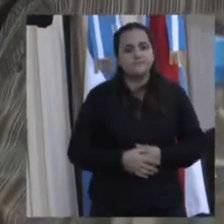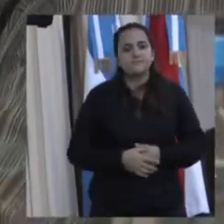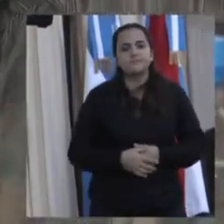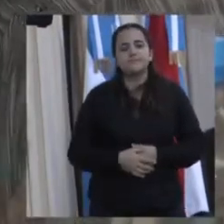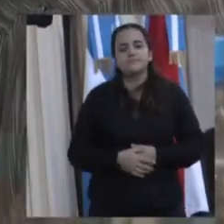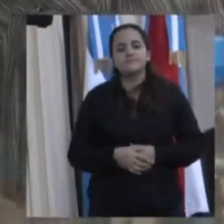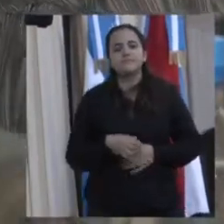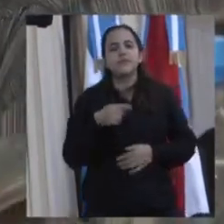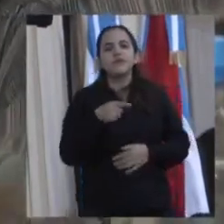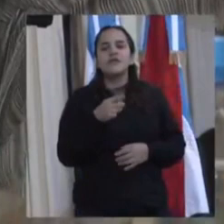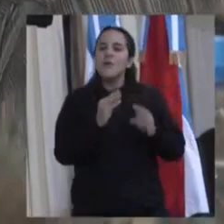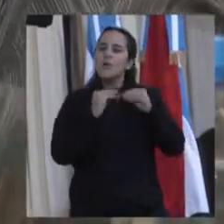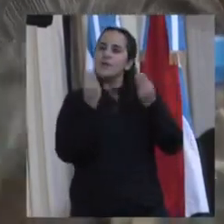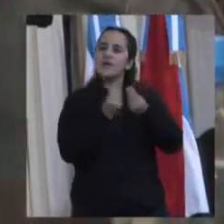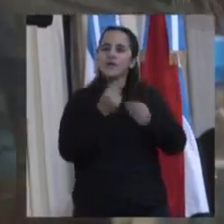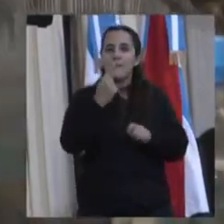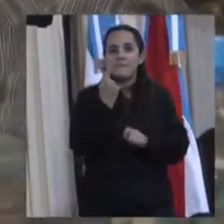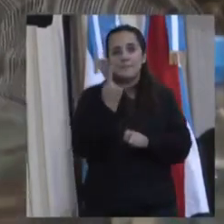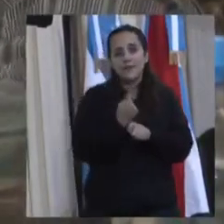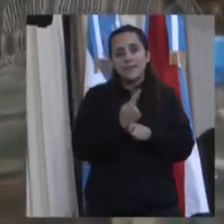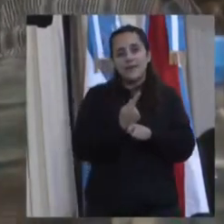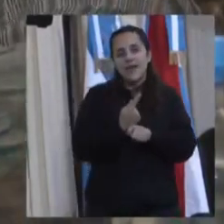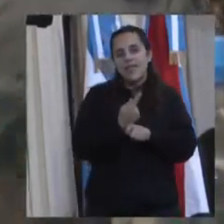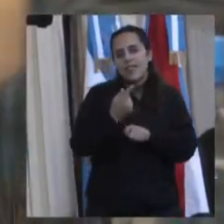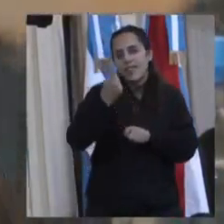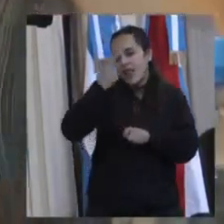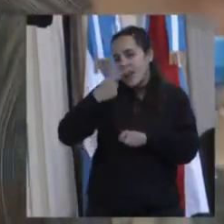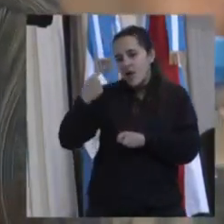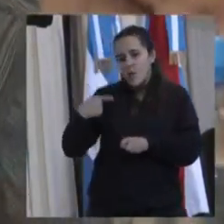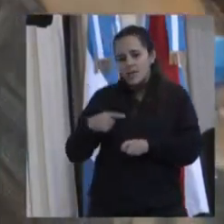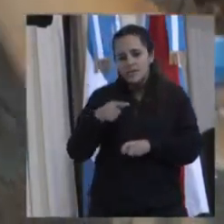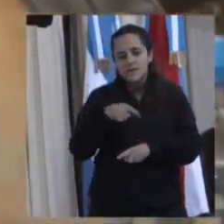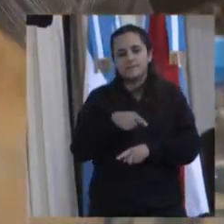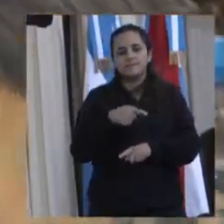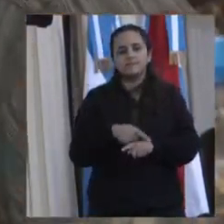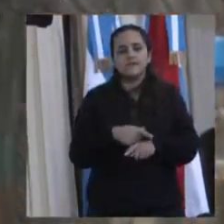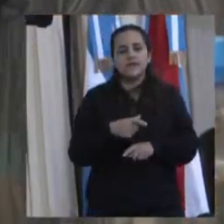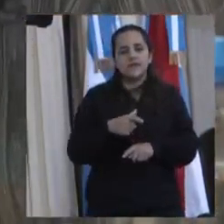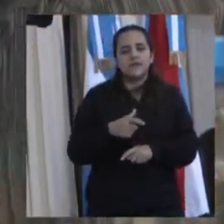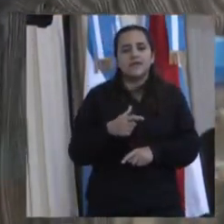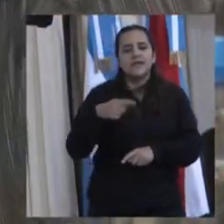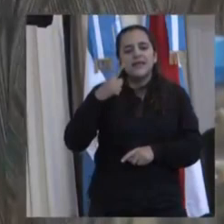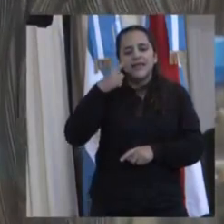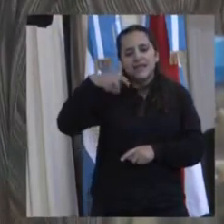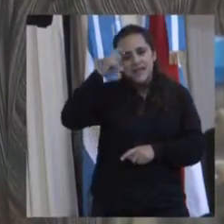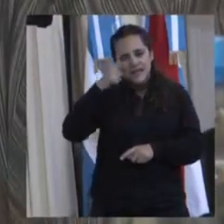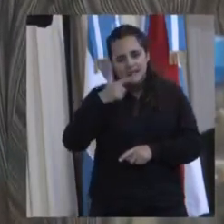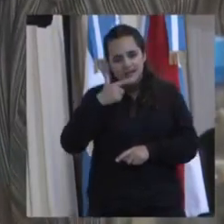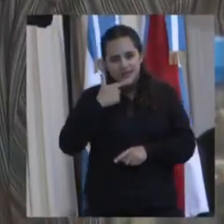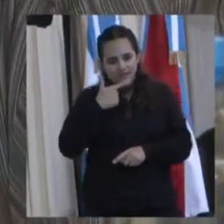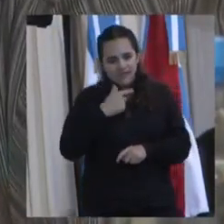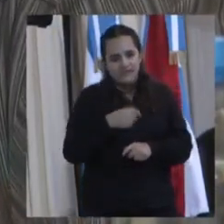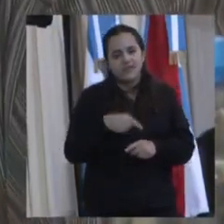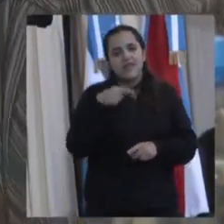digamos, una evaluación, una primera evaluación sobre la última CRES, es necesario pensar las dos primeras